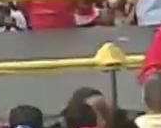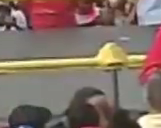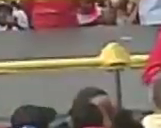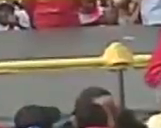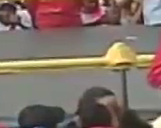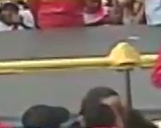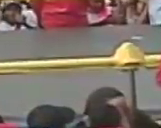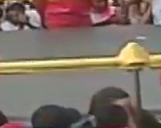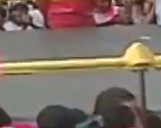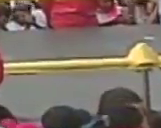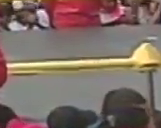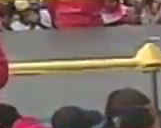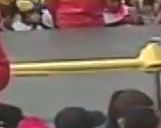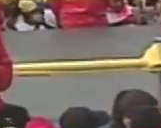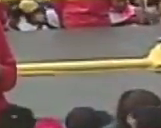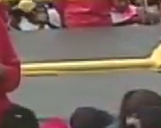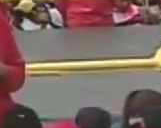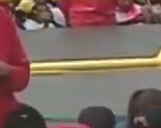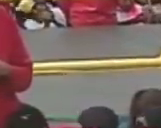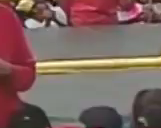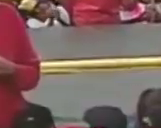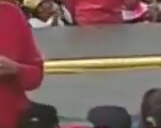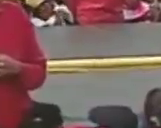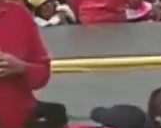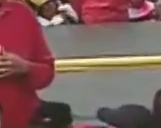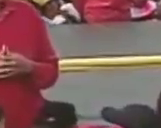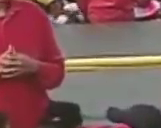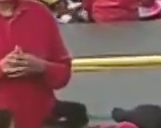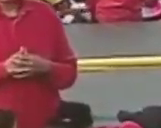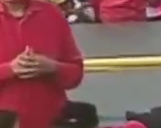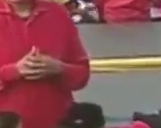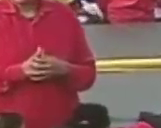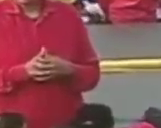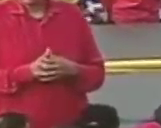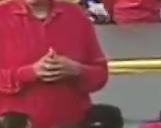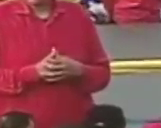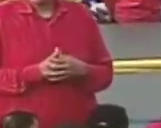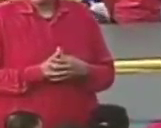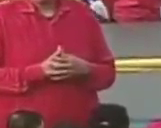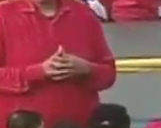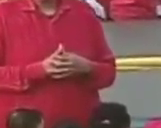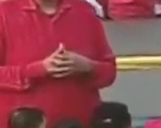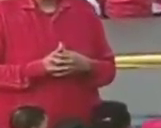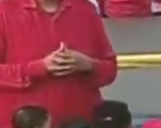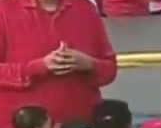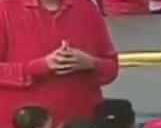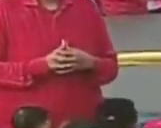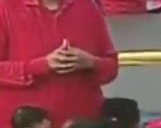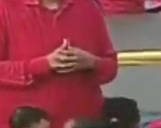Y somos hermanos en Petrocaribe de 18 estados, 18 pueblos del Caribe que nos aman.